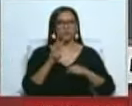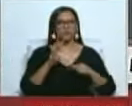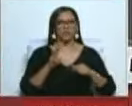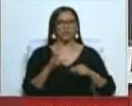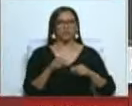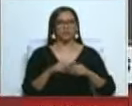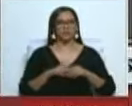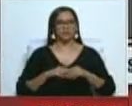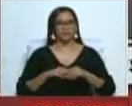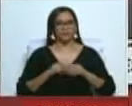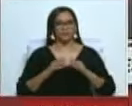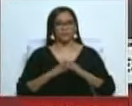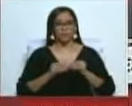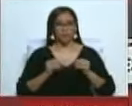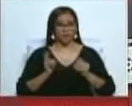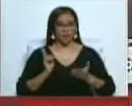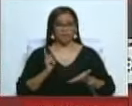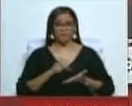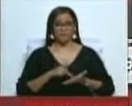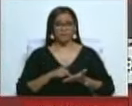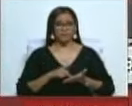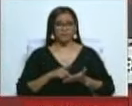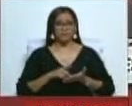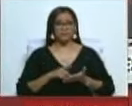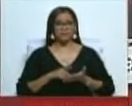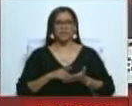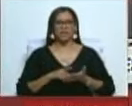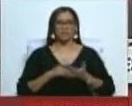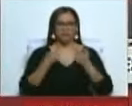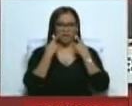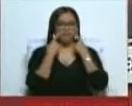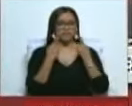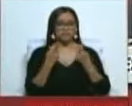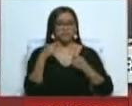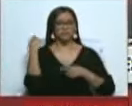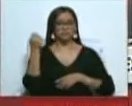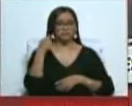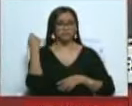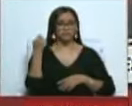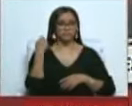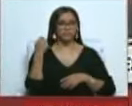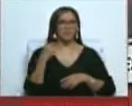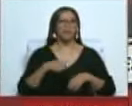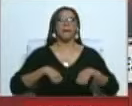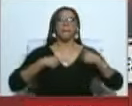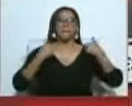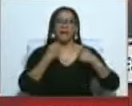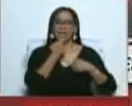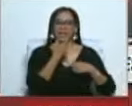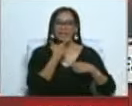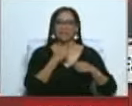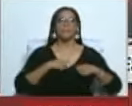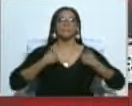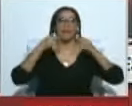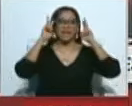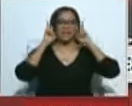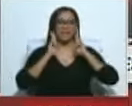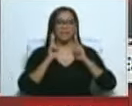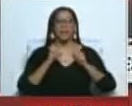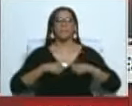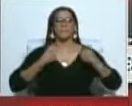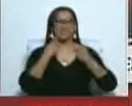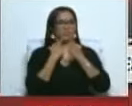Y todas las veces, esta es la oportunidad que he visto a San Fernando más linda, más limpia, más